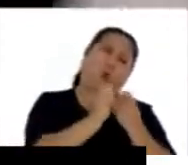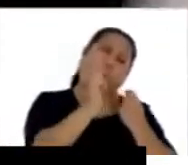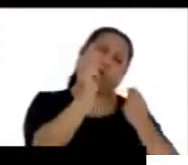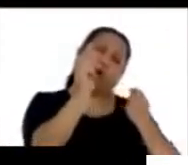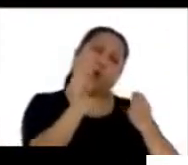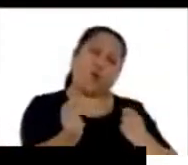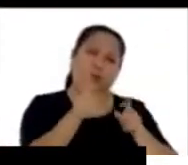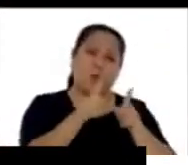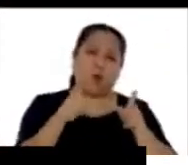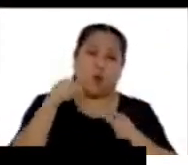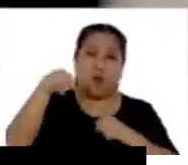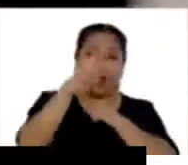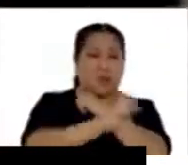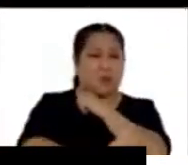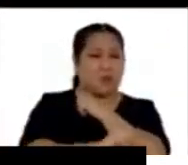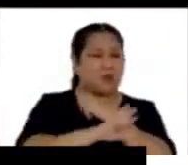país.